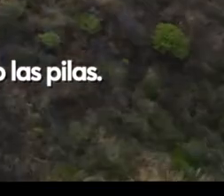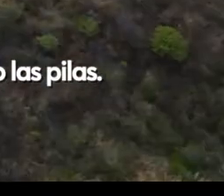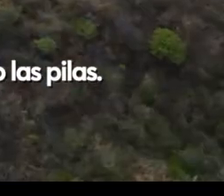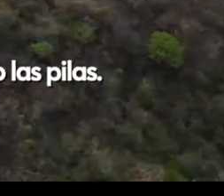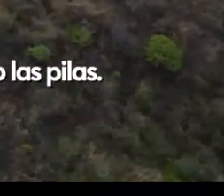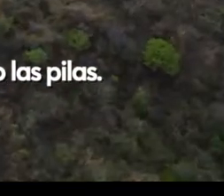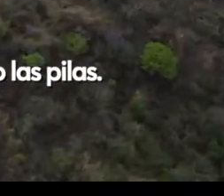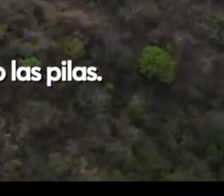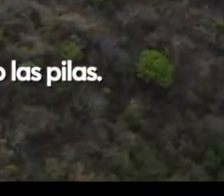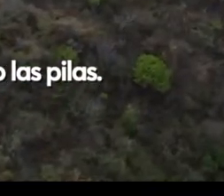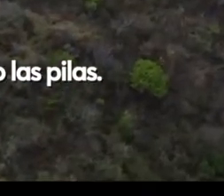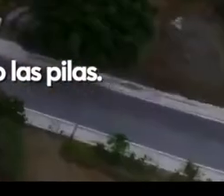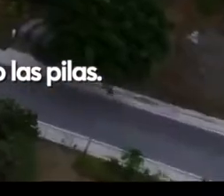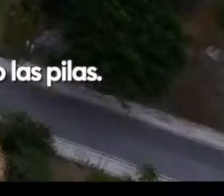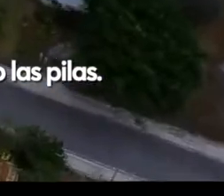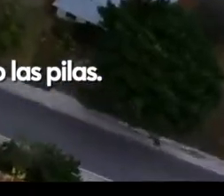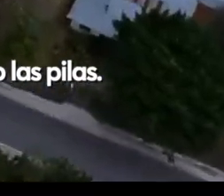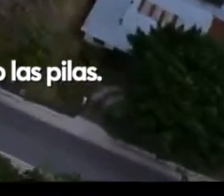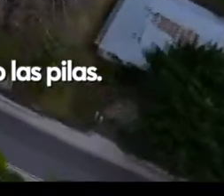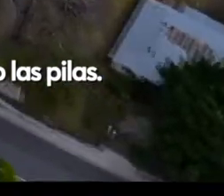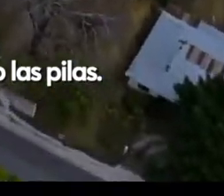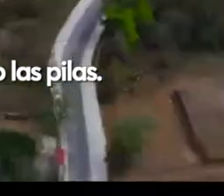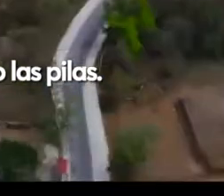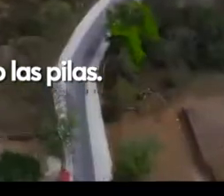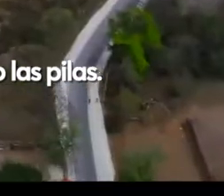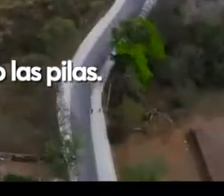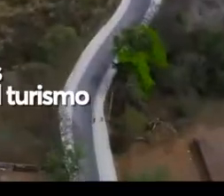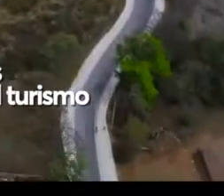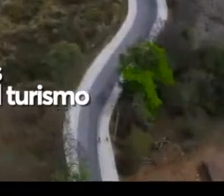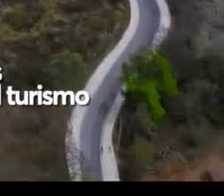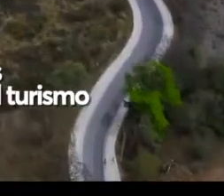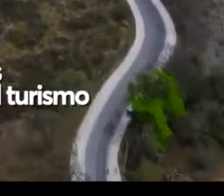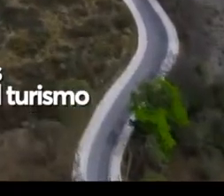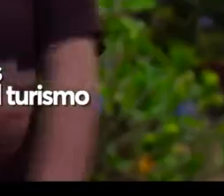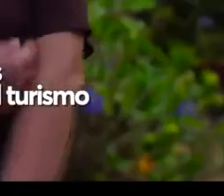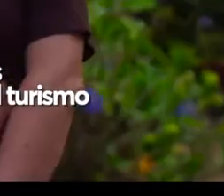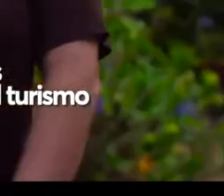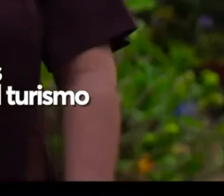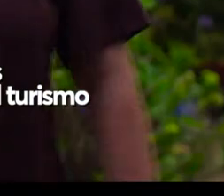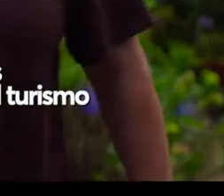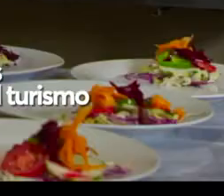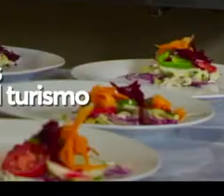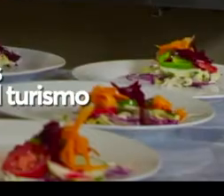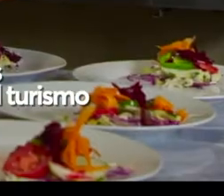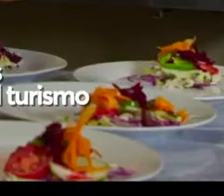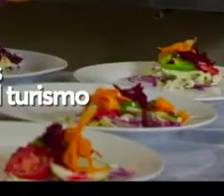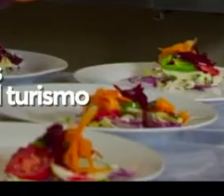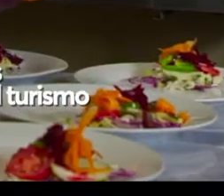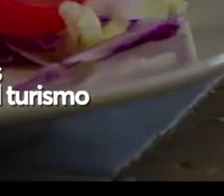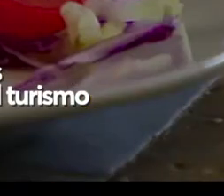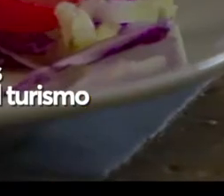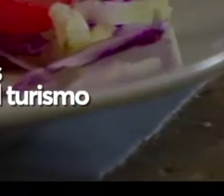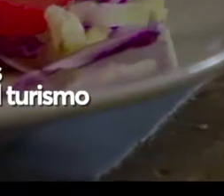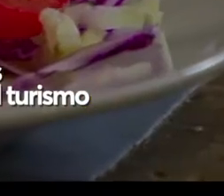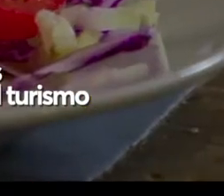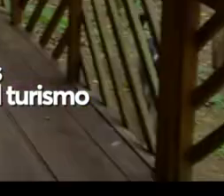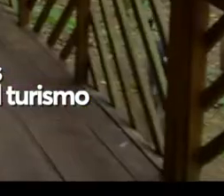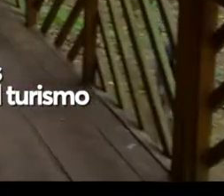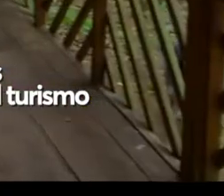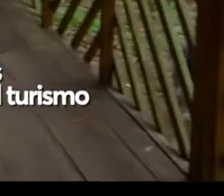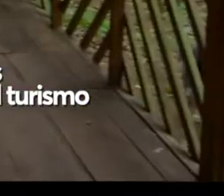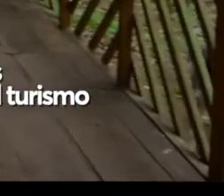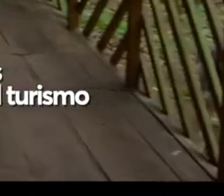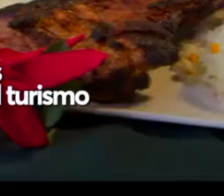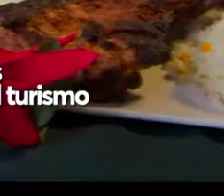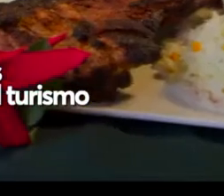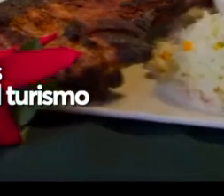que nuestro gobierno se ha puesto la pila, ¿verdad? Sí, gracias al gobierno nosotros hemos tenido un